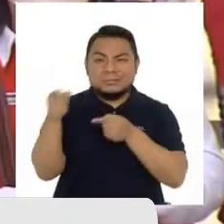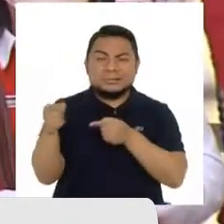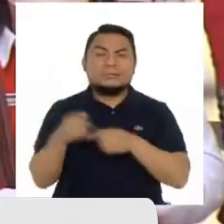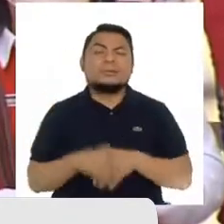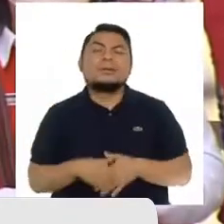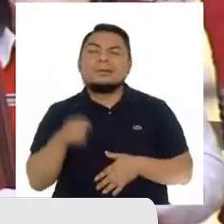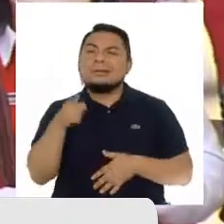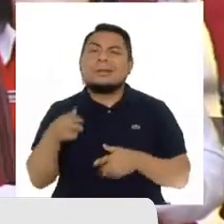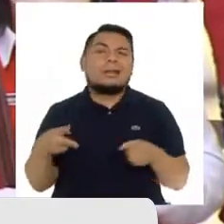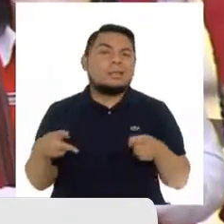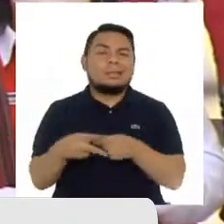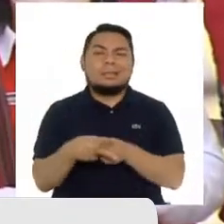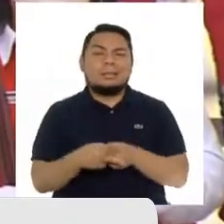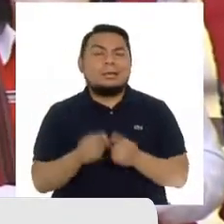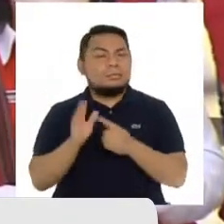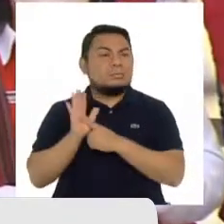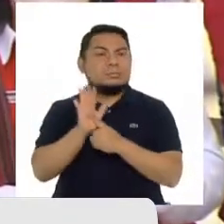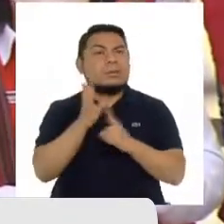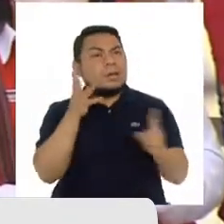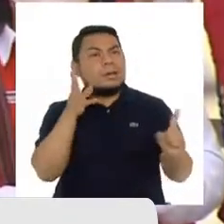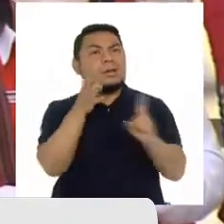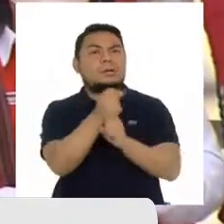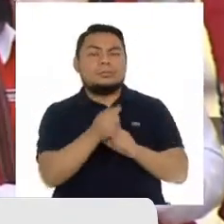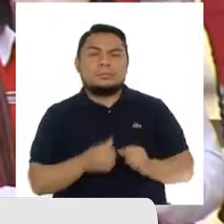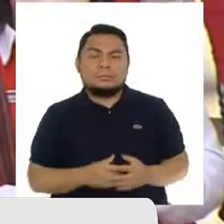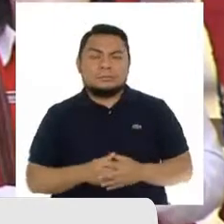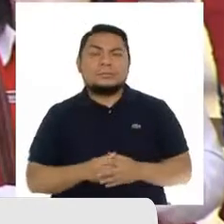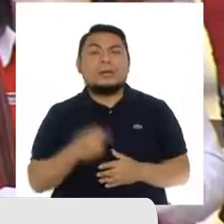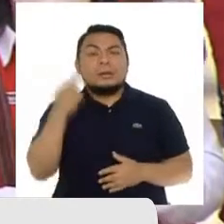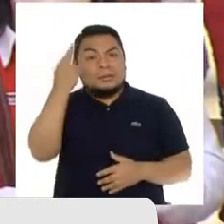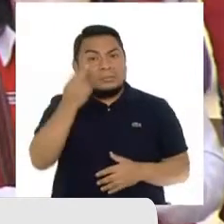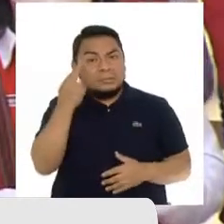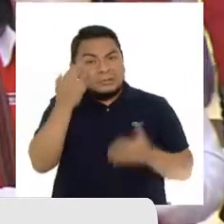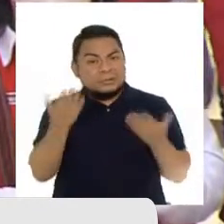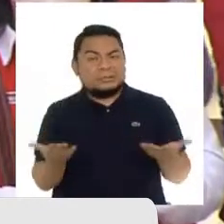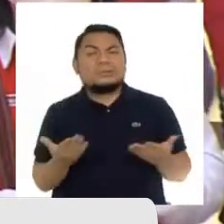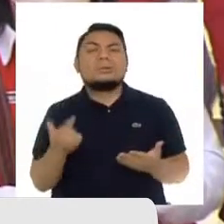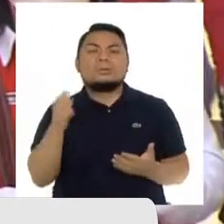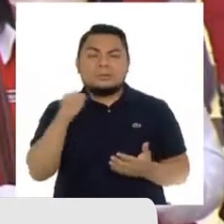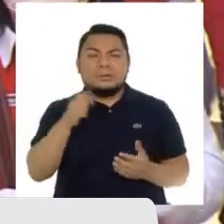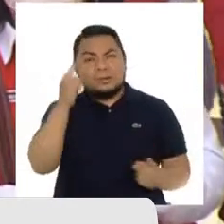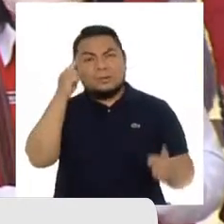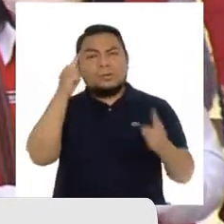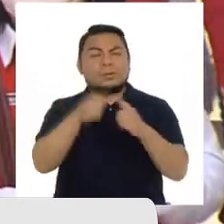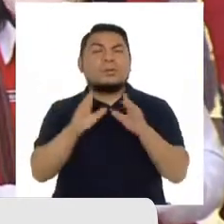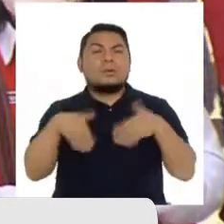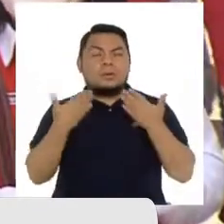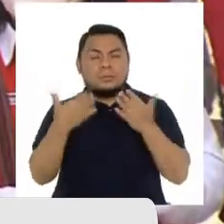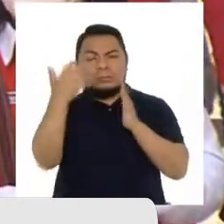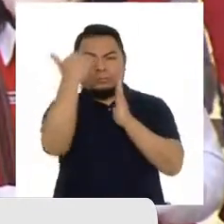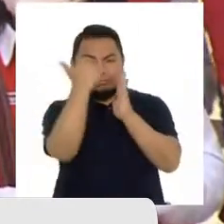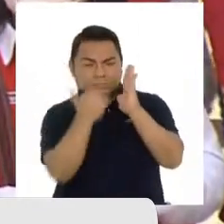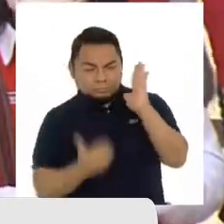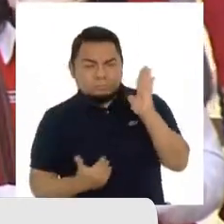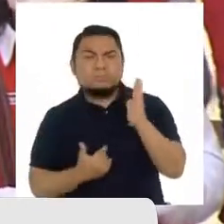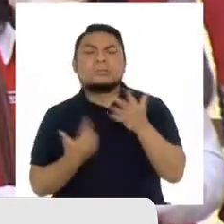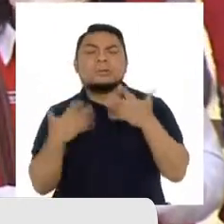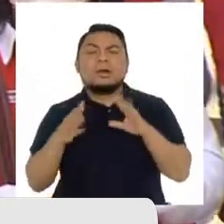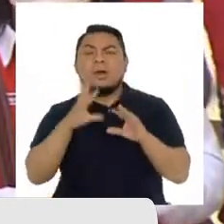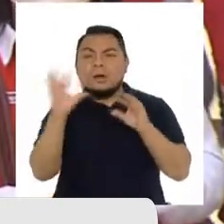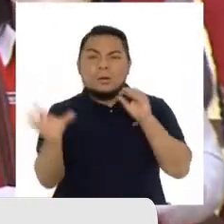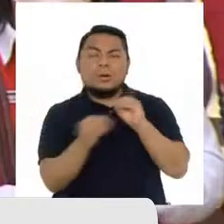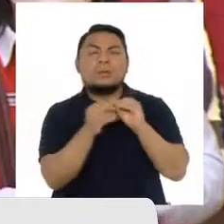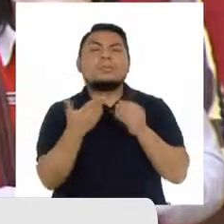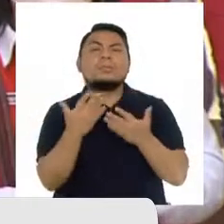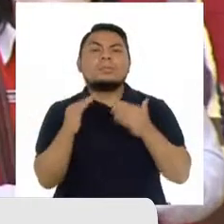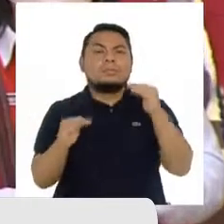impidieron mostrar nuestros logros por ello con el fin de ampliar y compromete complementar